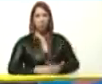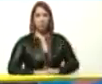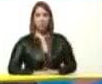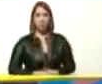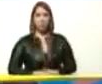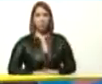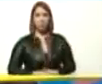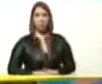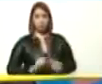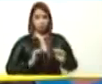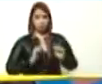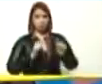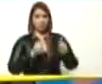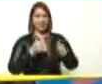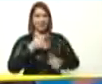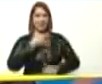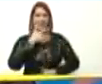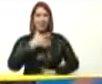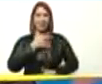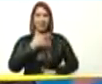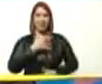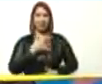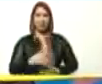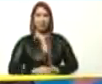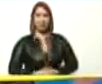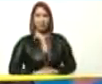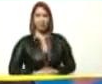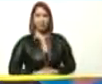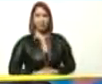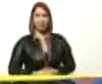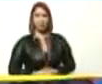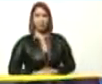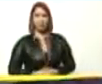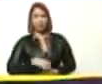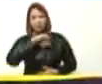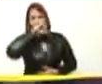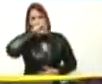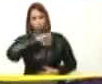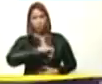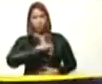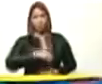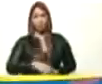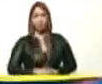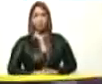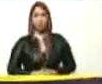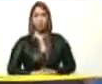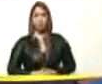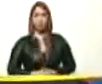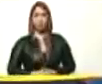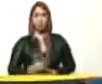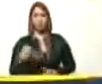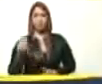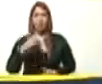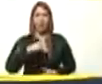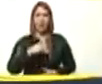comienza a sentir un gusto por por un poco más